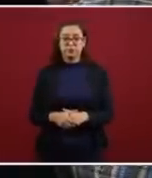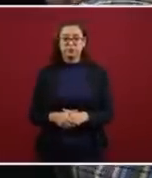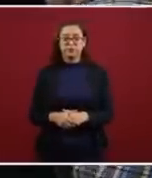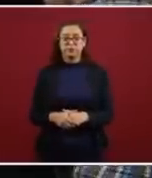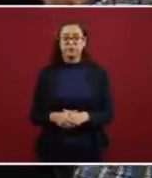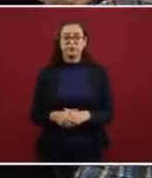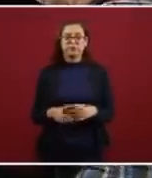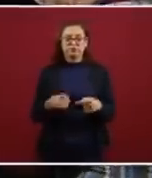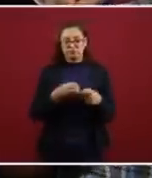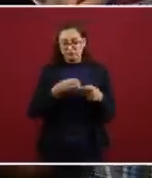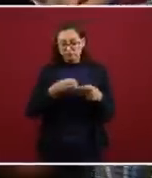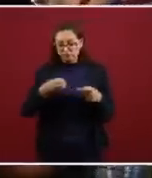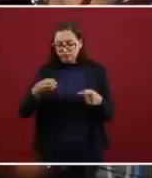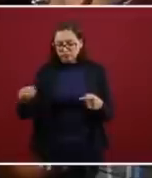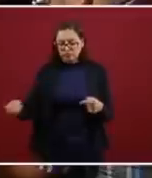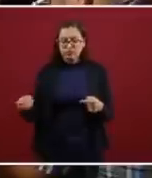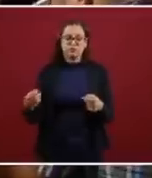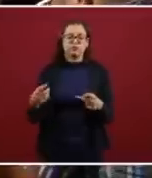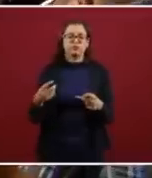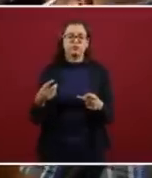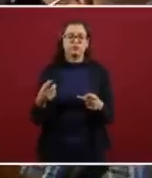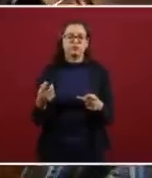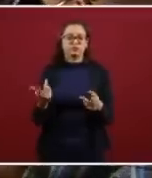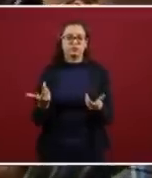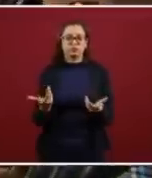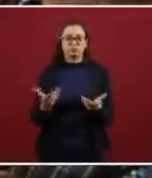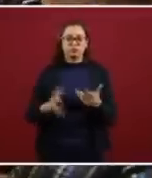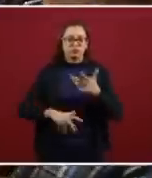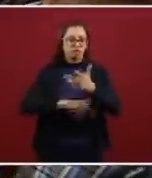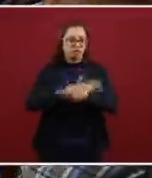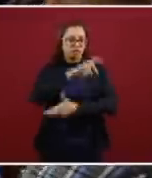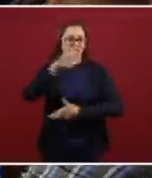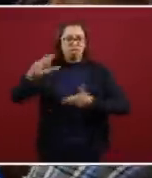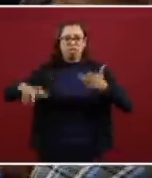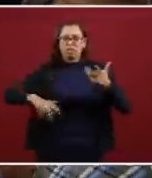con orden, sin caer en el caos,